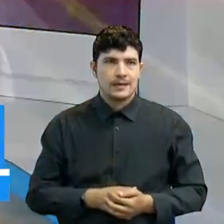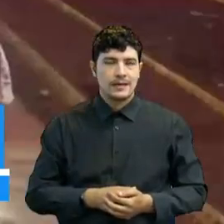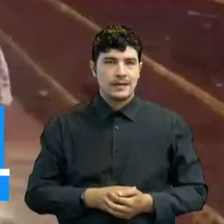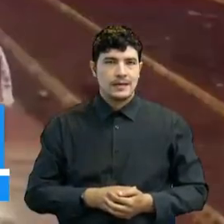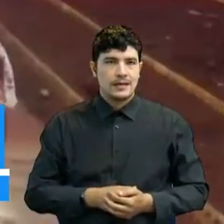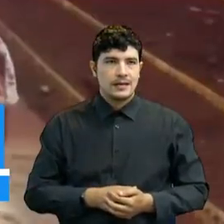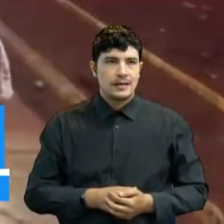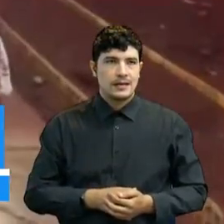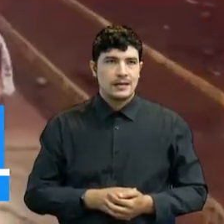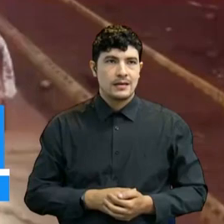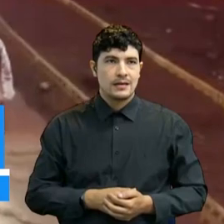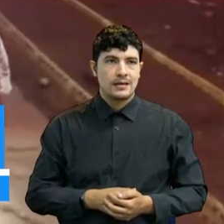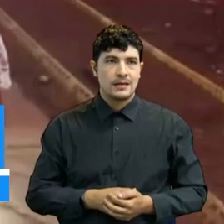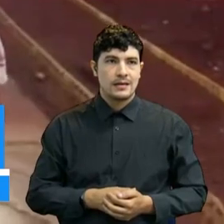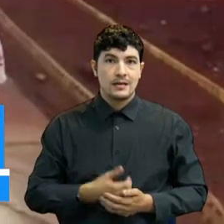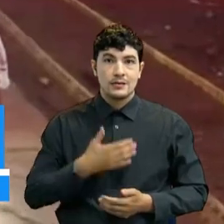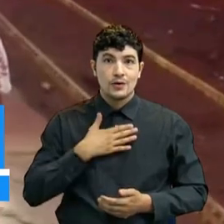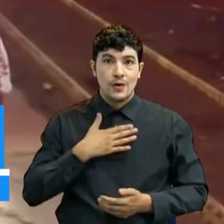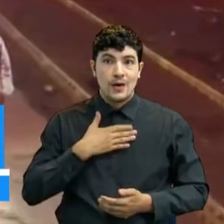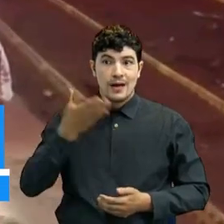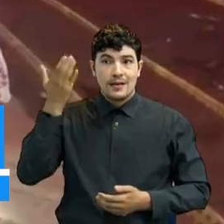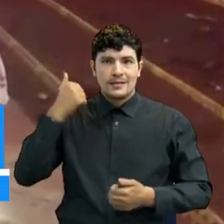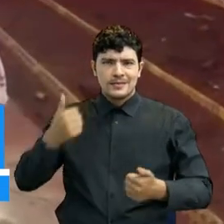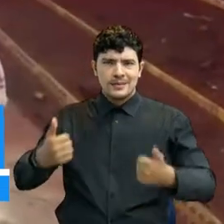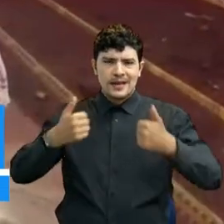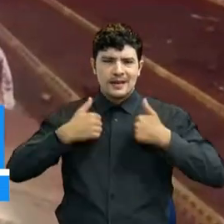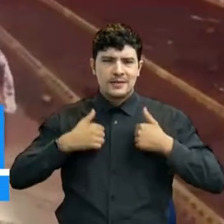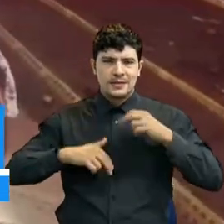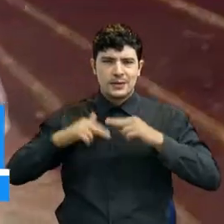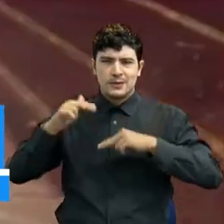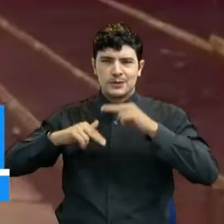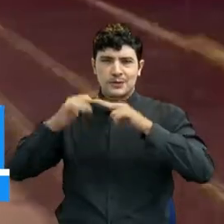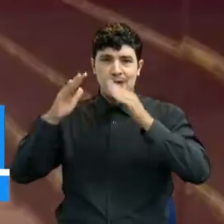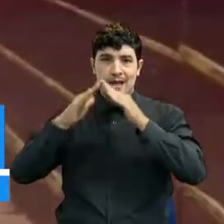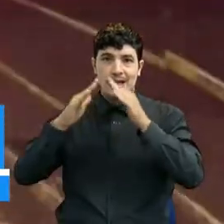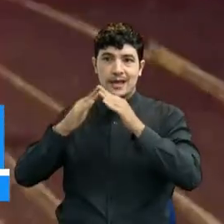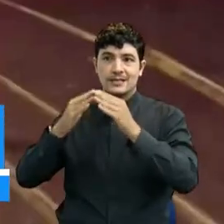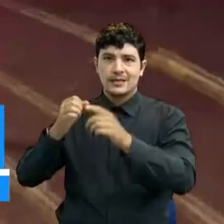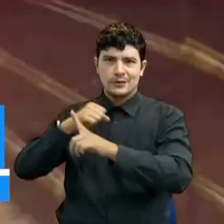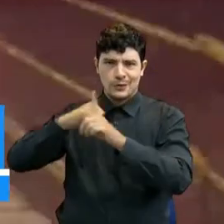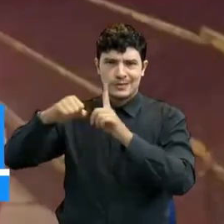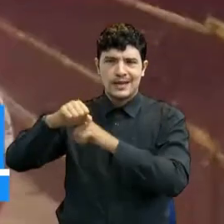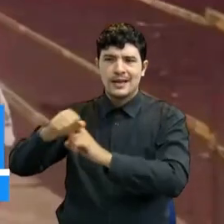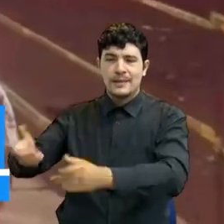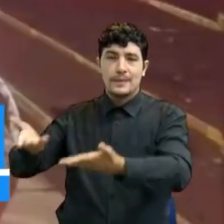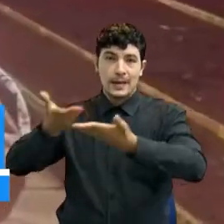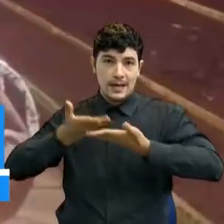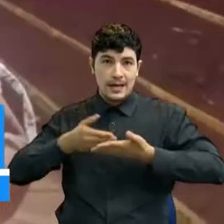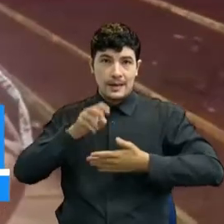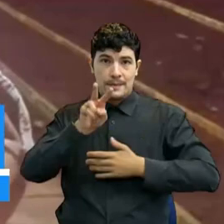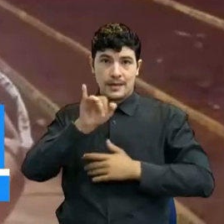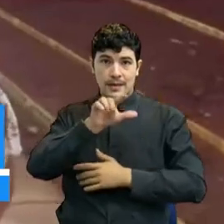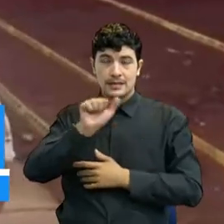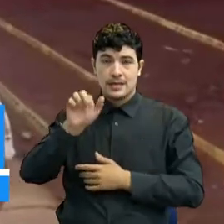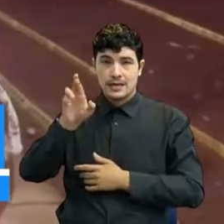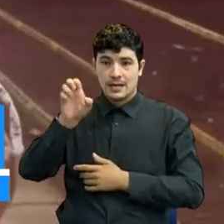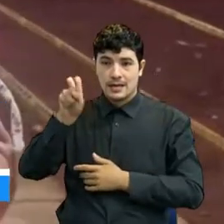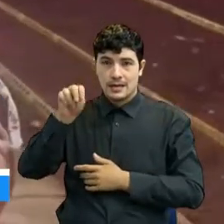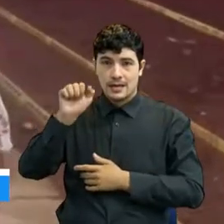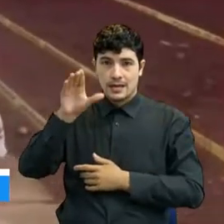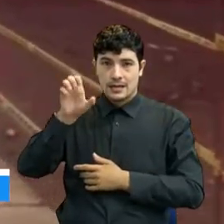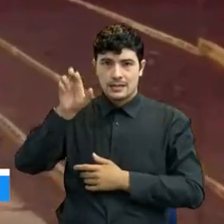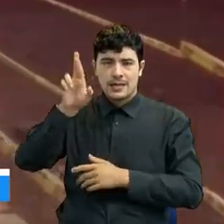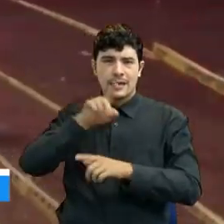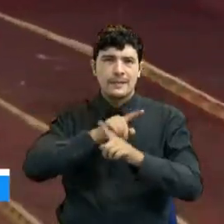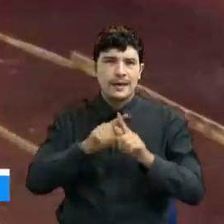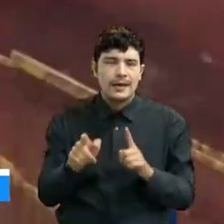Salí beneficiada en nuestros apartamentos de interés social Villa Renacer. La constructora Balú y el Banco Inmobiliario no